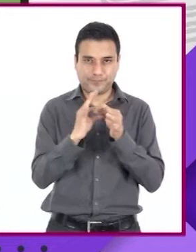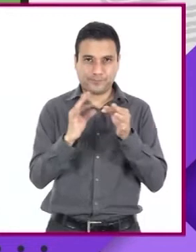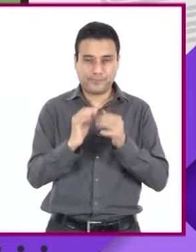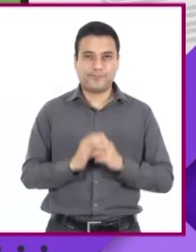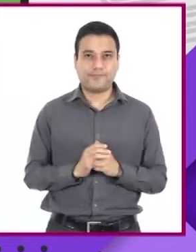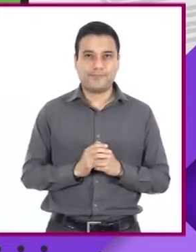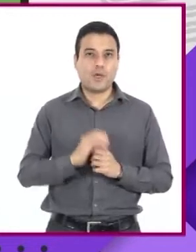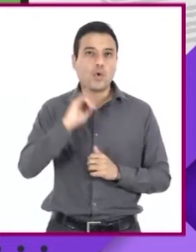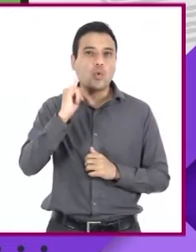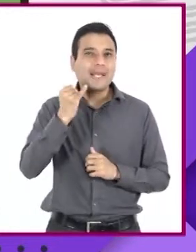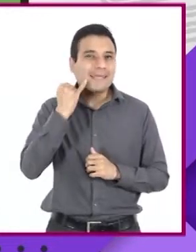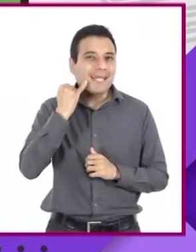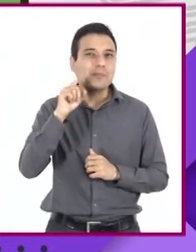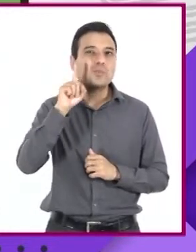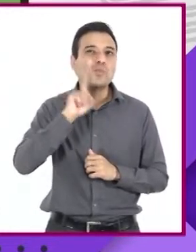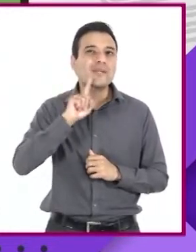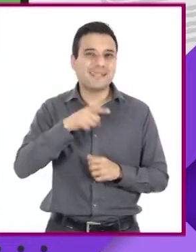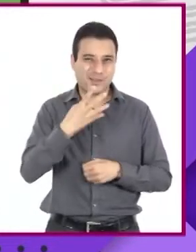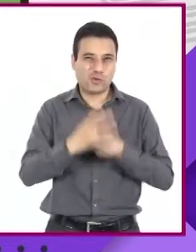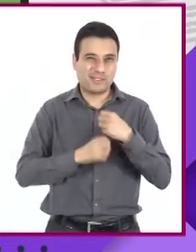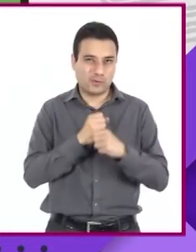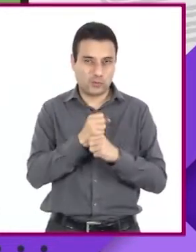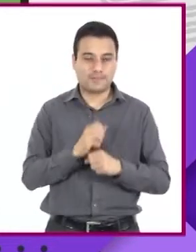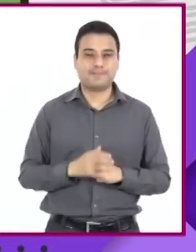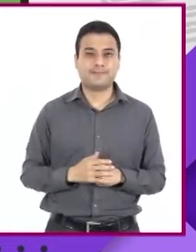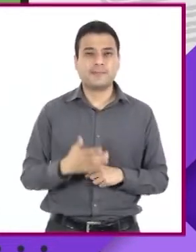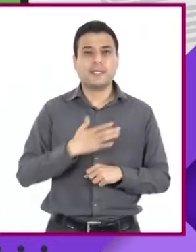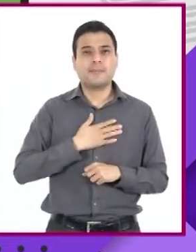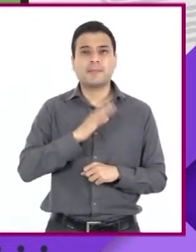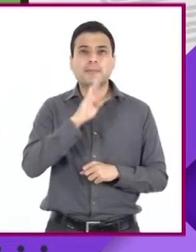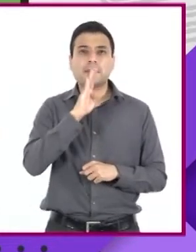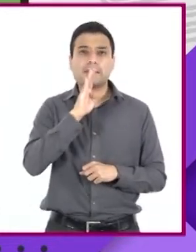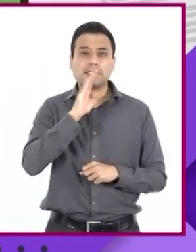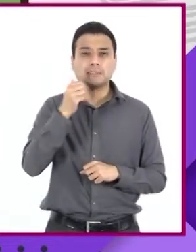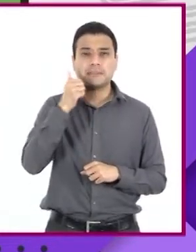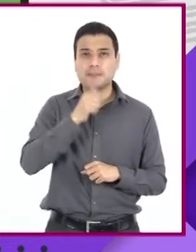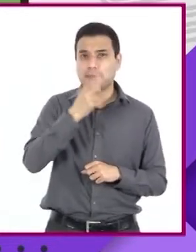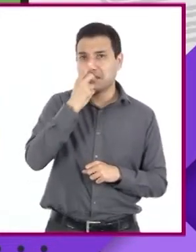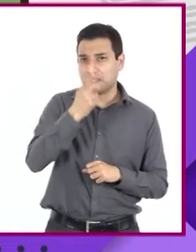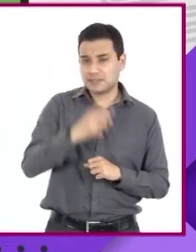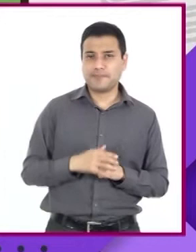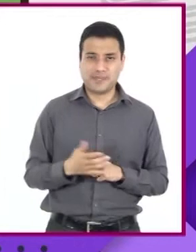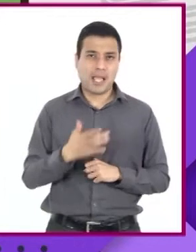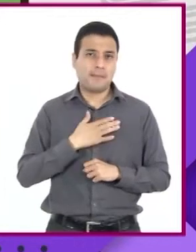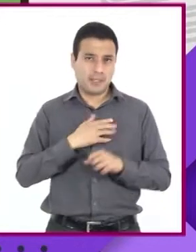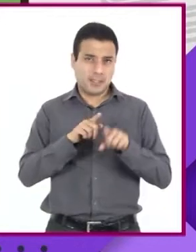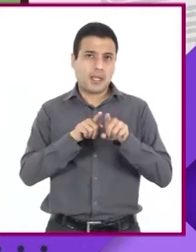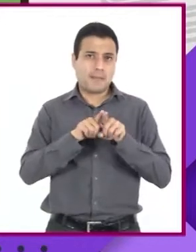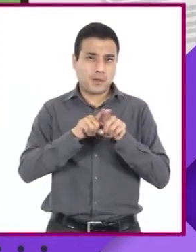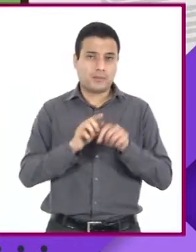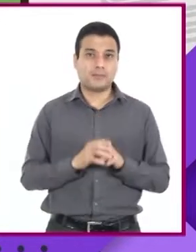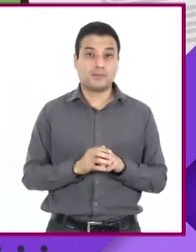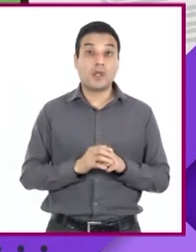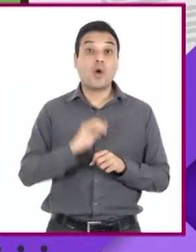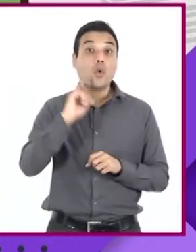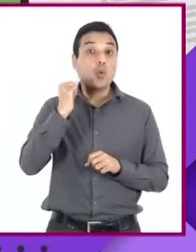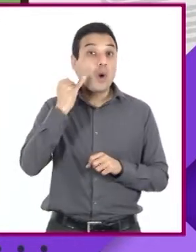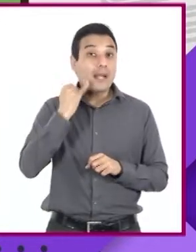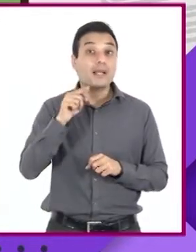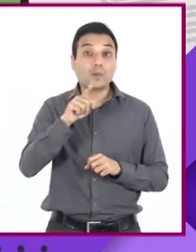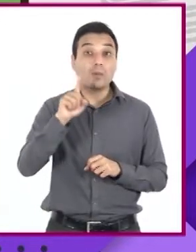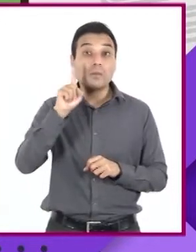Juanita, 14 años. Mi mamá siempre nos dice lo mismo a mi hermano y a mí. Juana, por ser